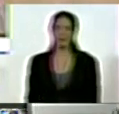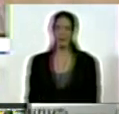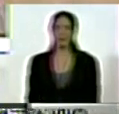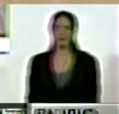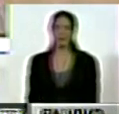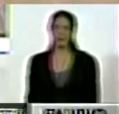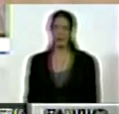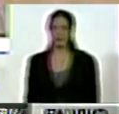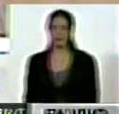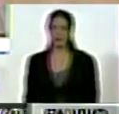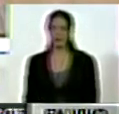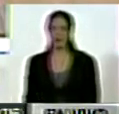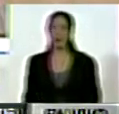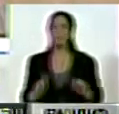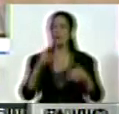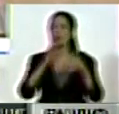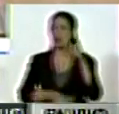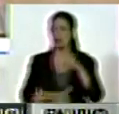por la última.